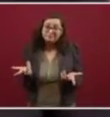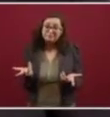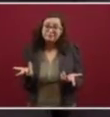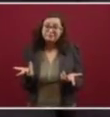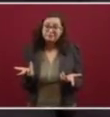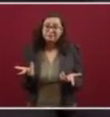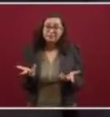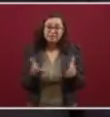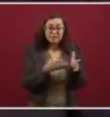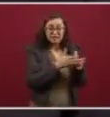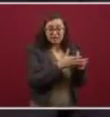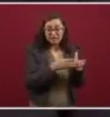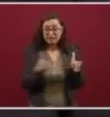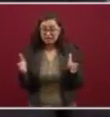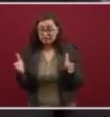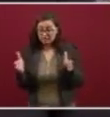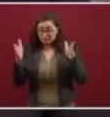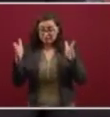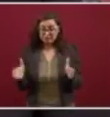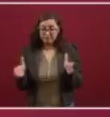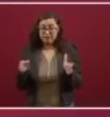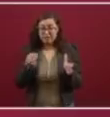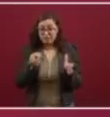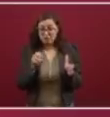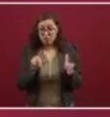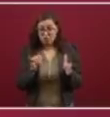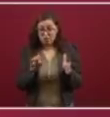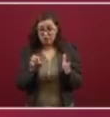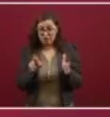de la aplicación de esa política neoliberal,